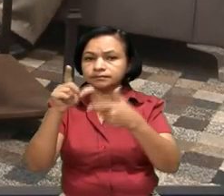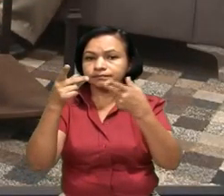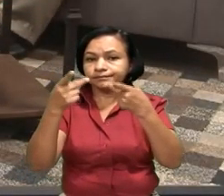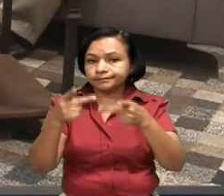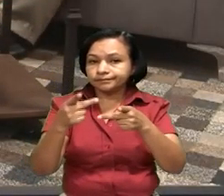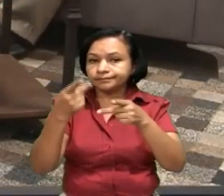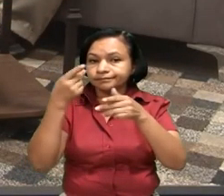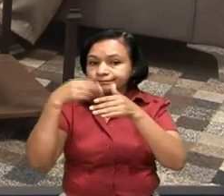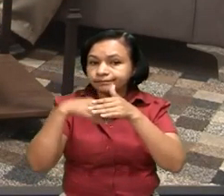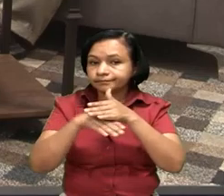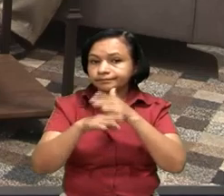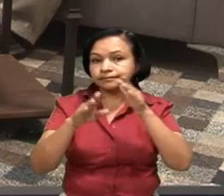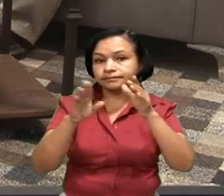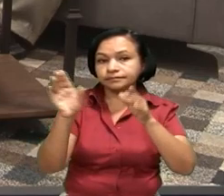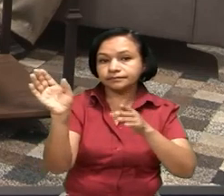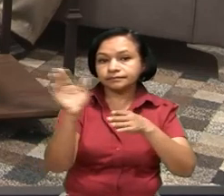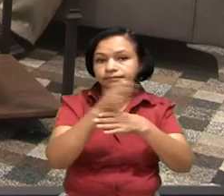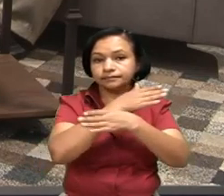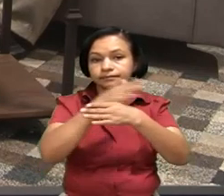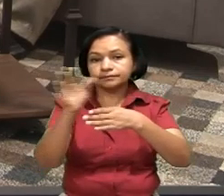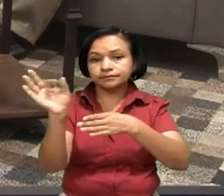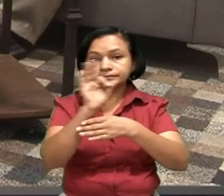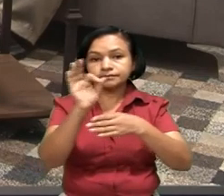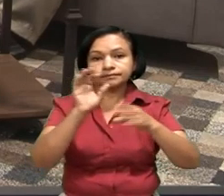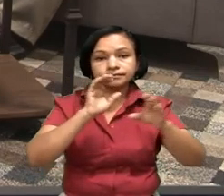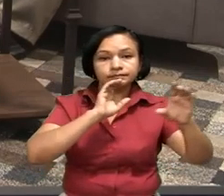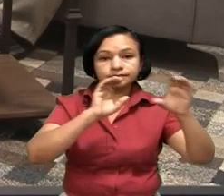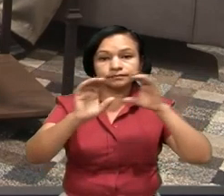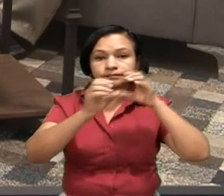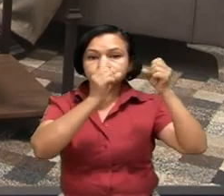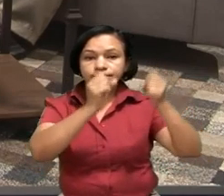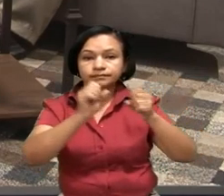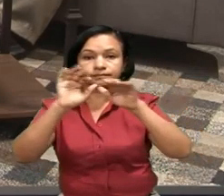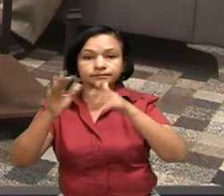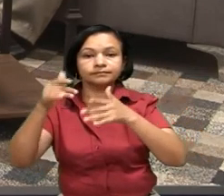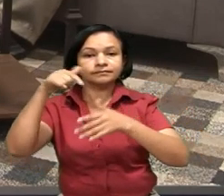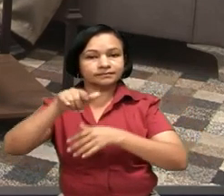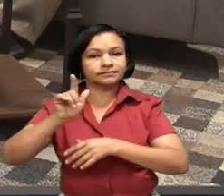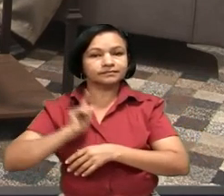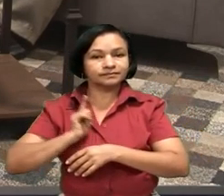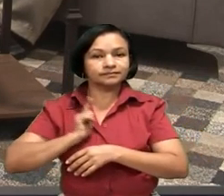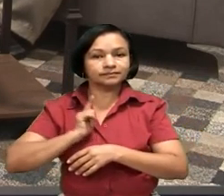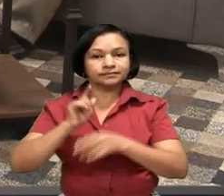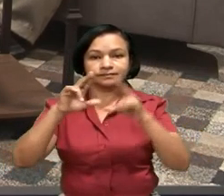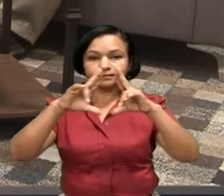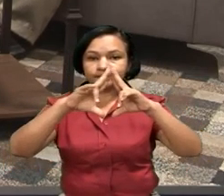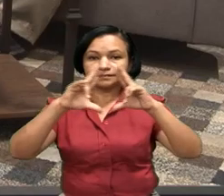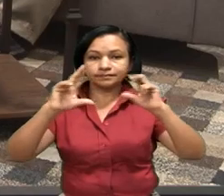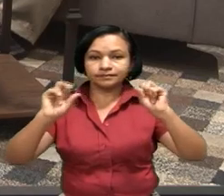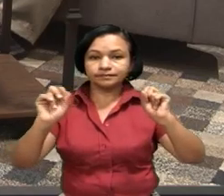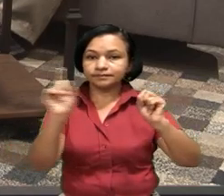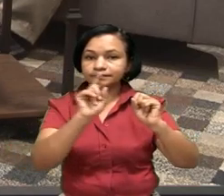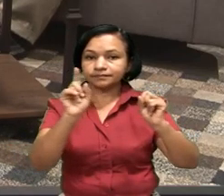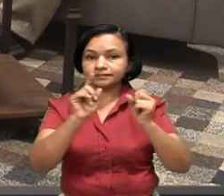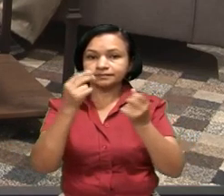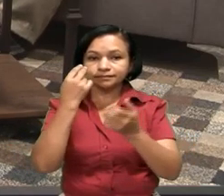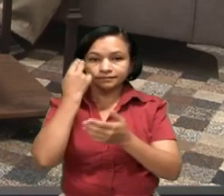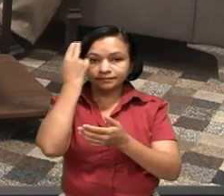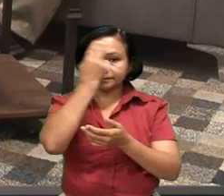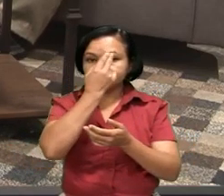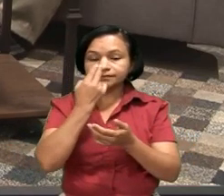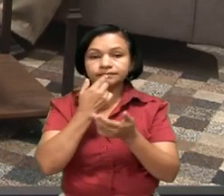la que los medios de comunicación las y los hombres de prensa están inmersos y nuestro país no escapa de esa realidad a